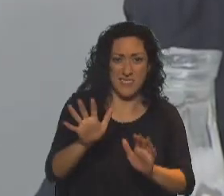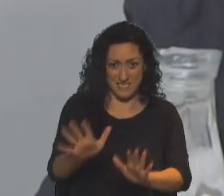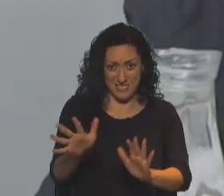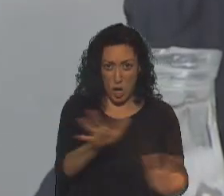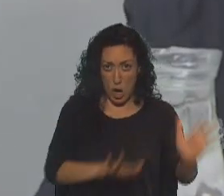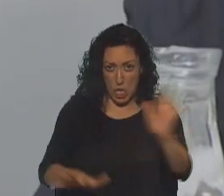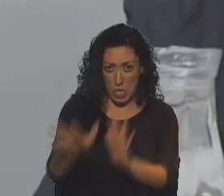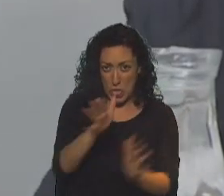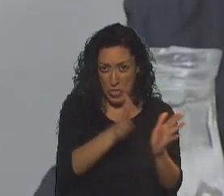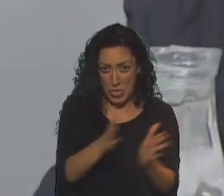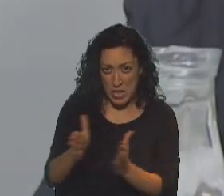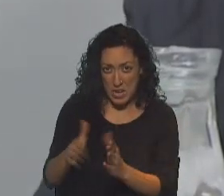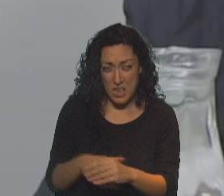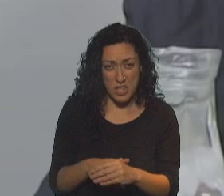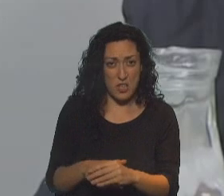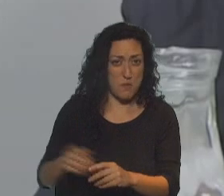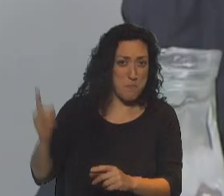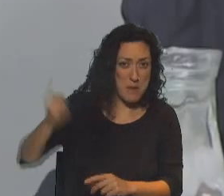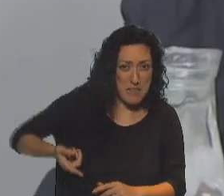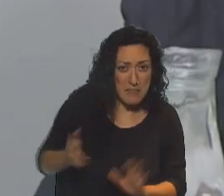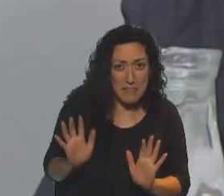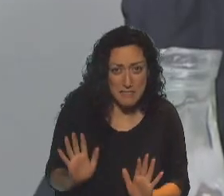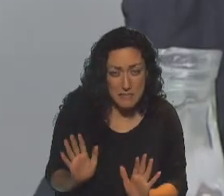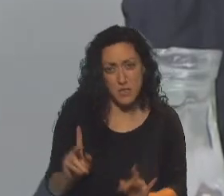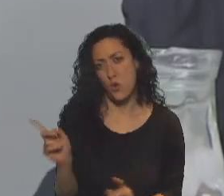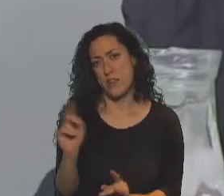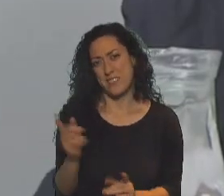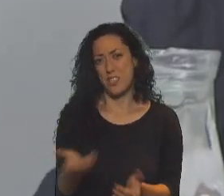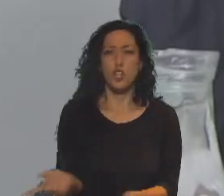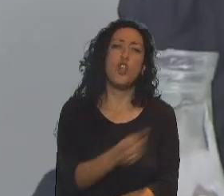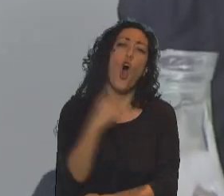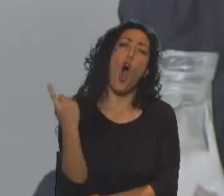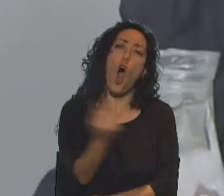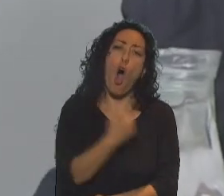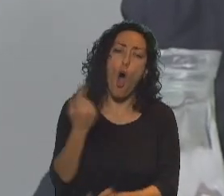órdenes que duran poco tiempo. Todos hemos tenido experiencias